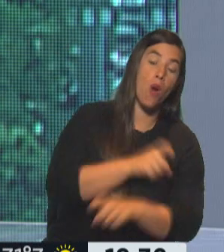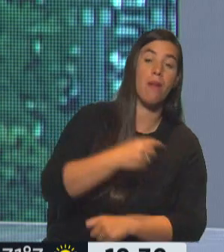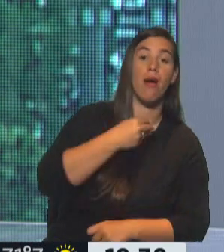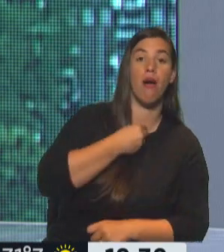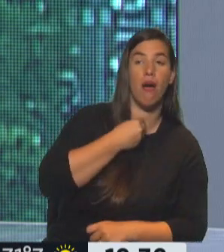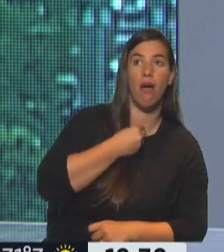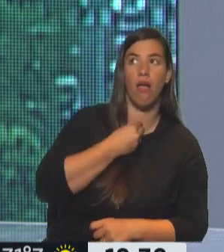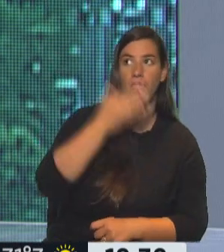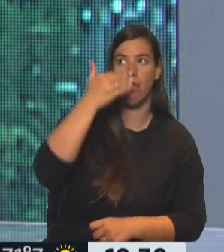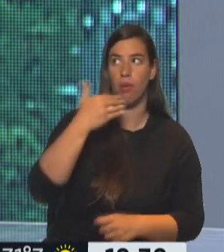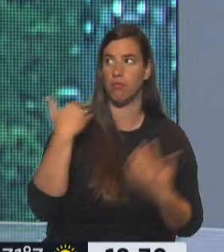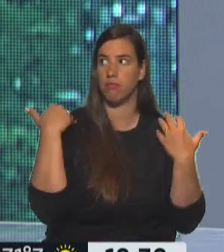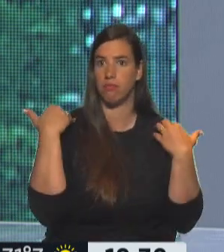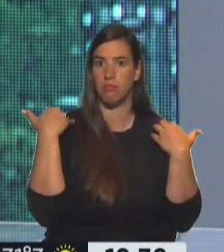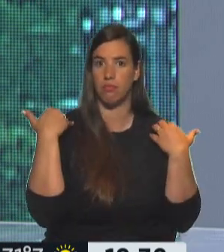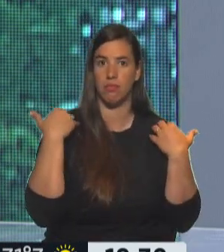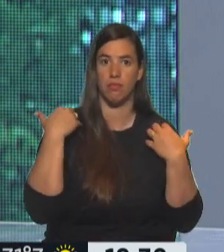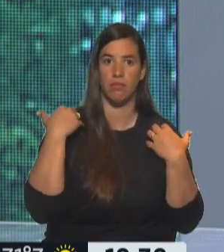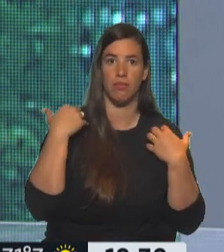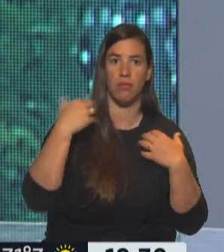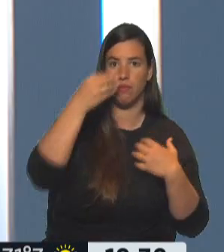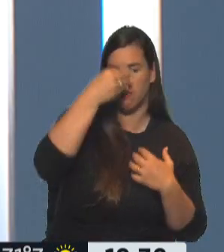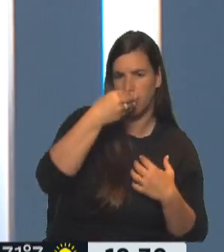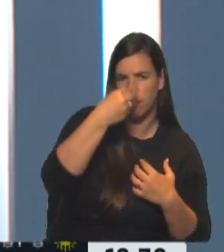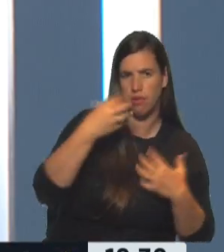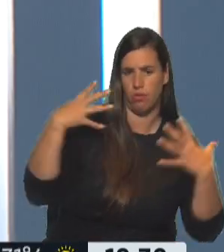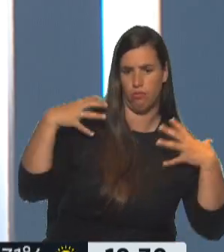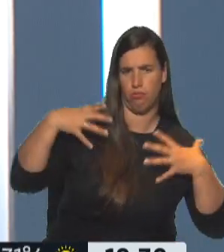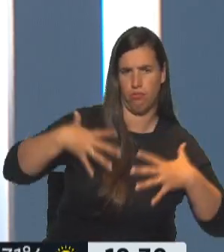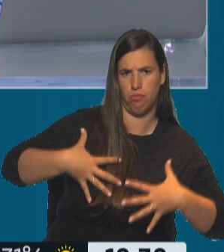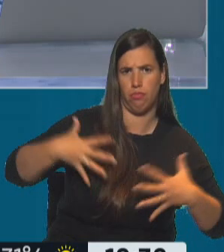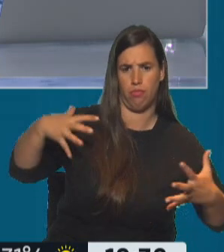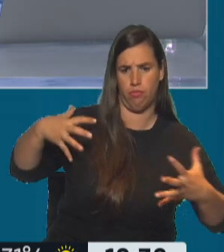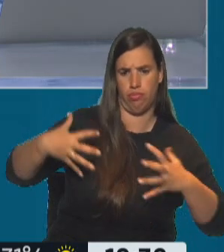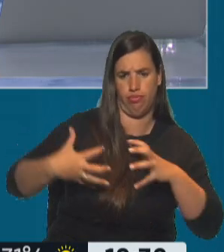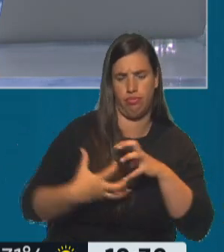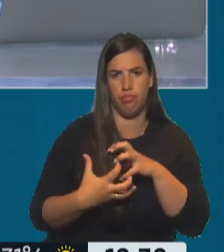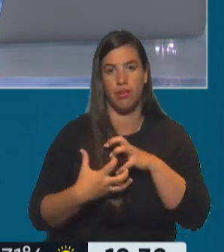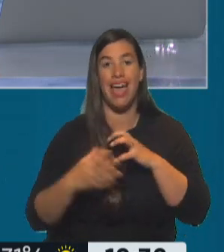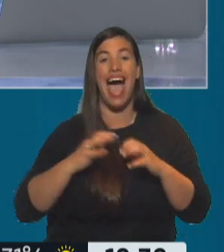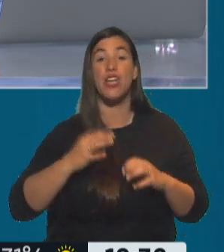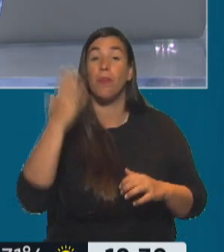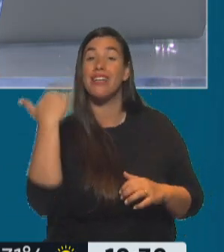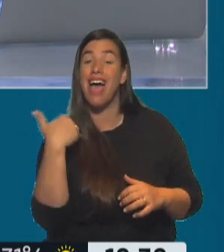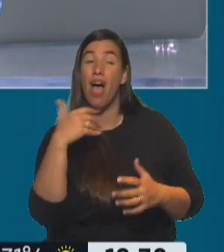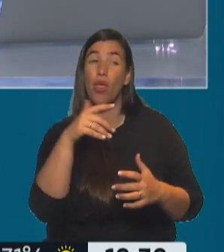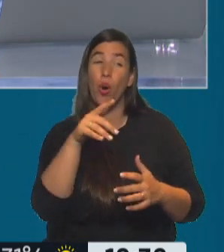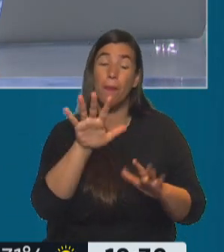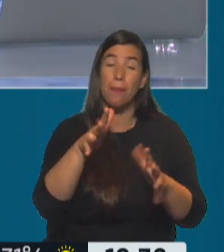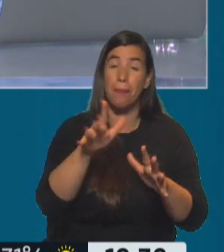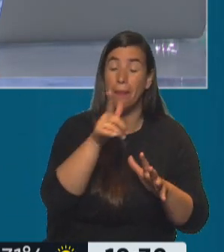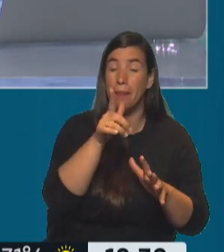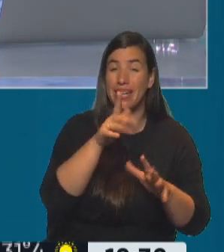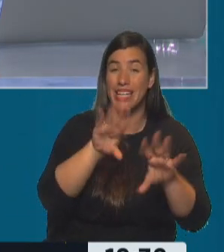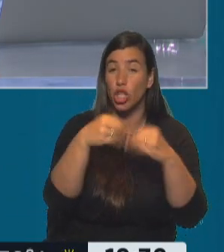tomar todo el organismo, septicemia, y ha provocado. El año pasado creo que hubo 70 casos reportados.